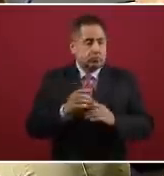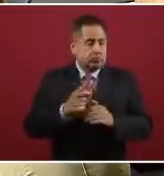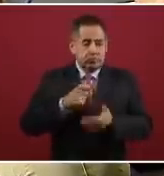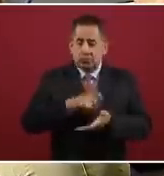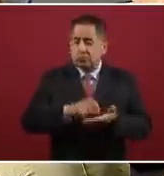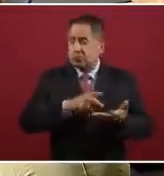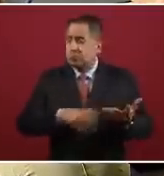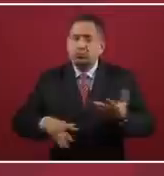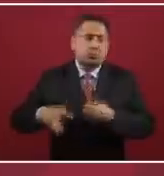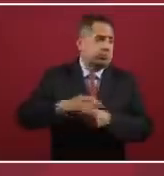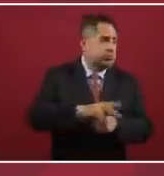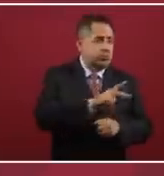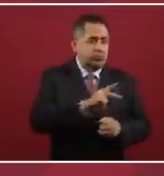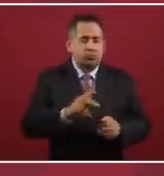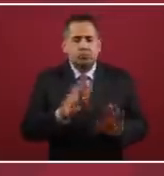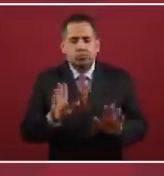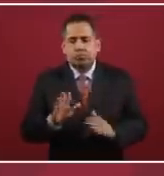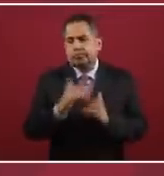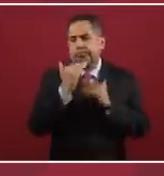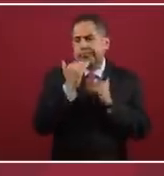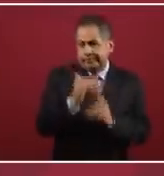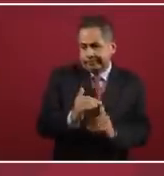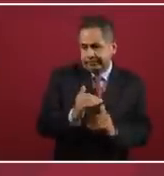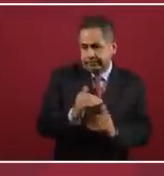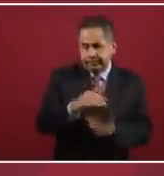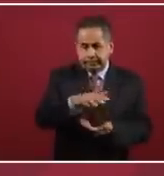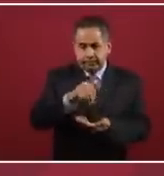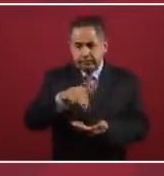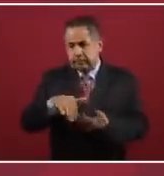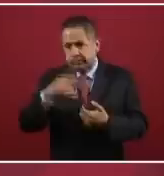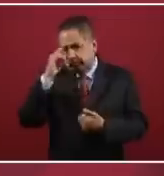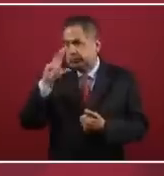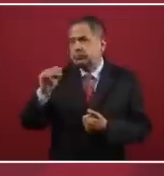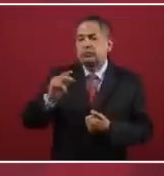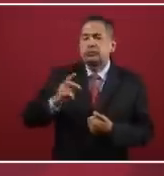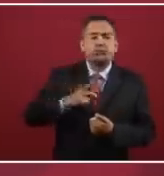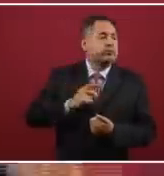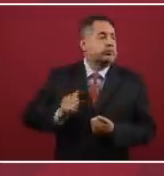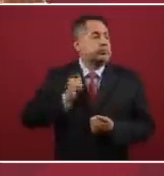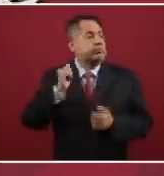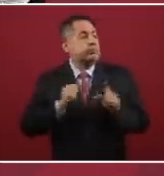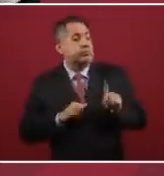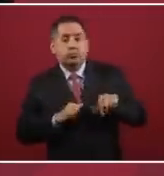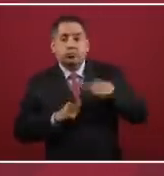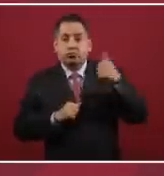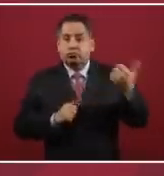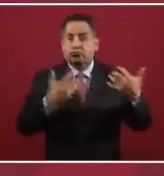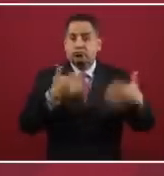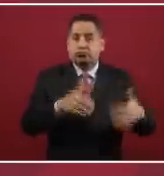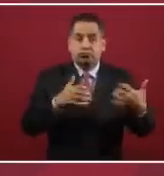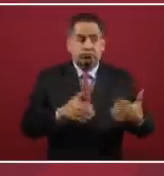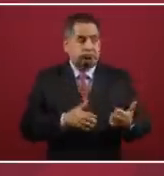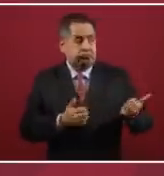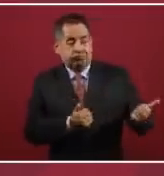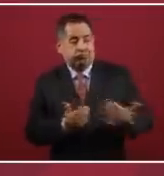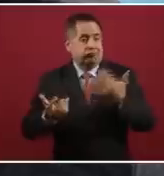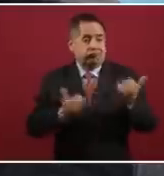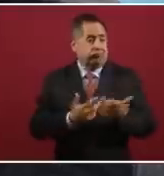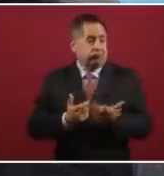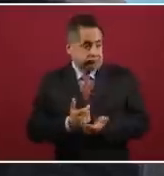compra. ¿Por qué? Para que no se utilice a cualquiera de esos productores para colar las